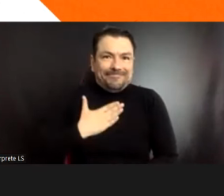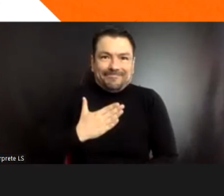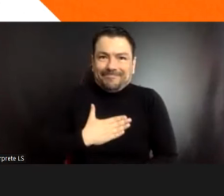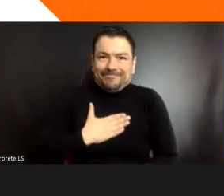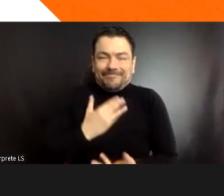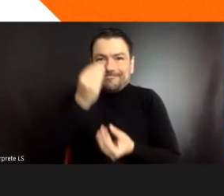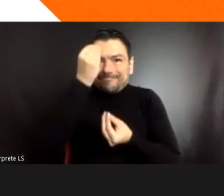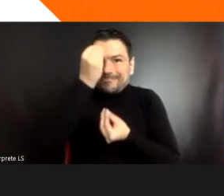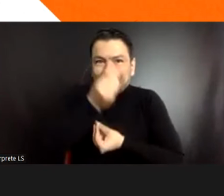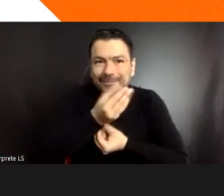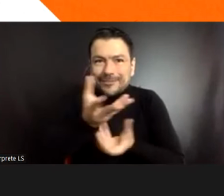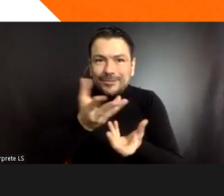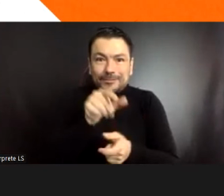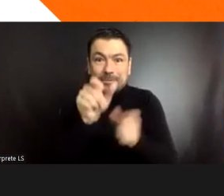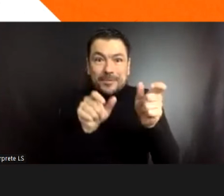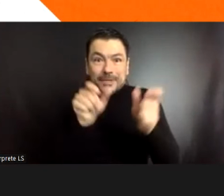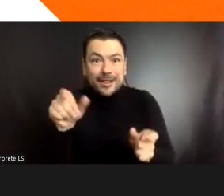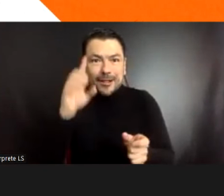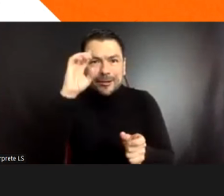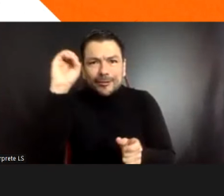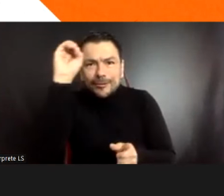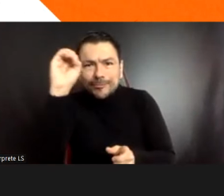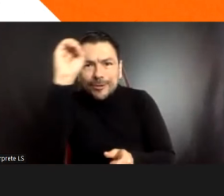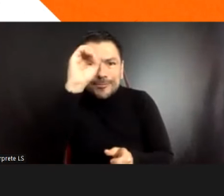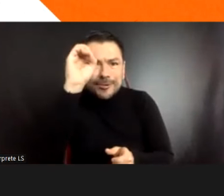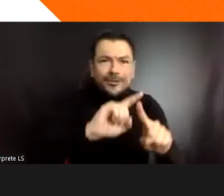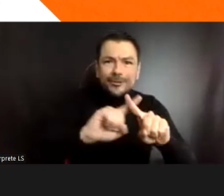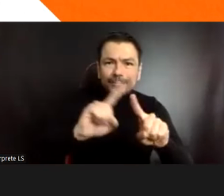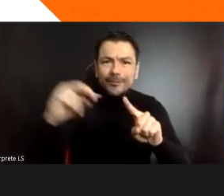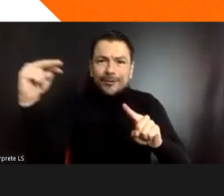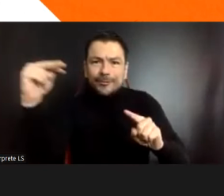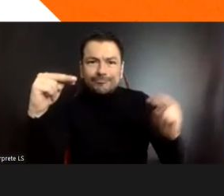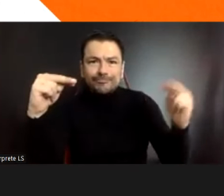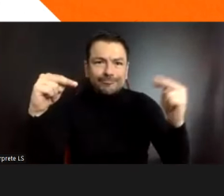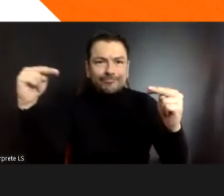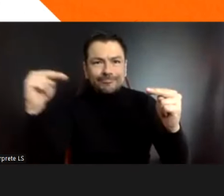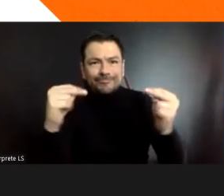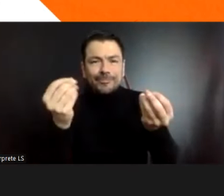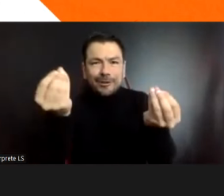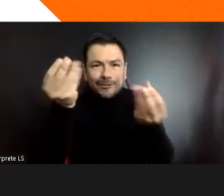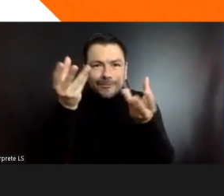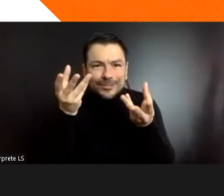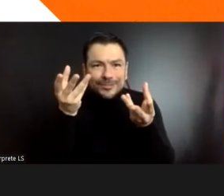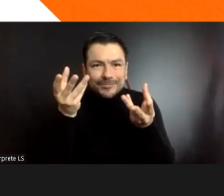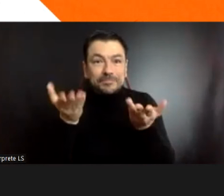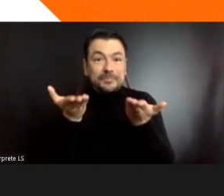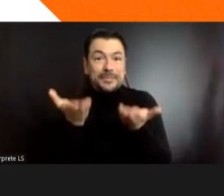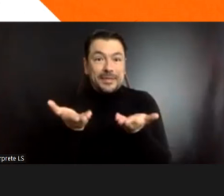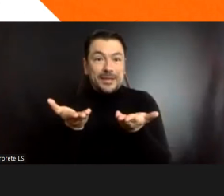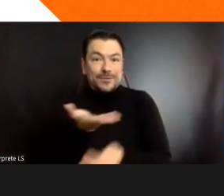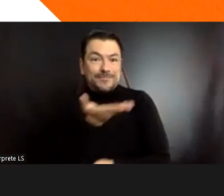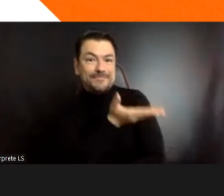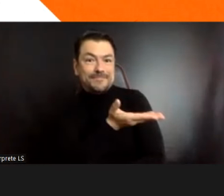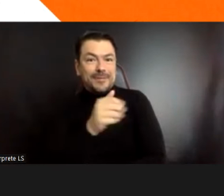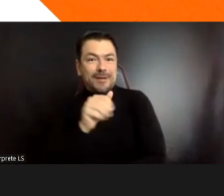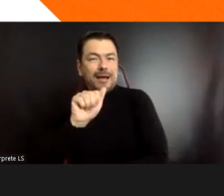distintos puntos de vista con respecto a este tema. Y se la paso ya a Alex Camacho de